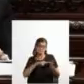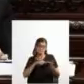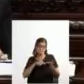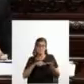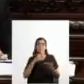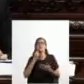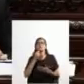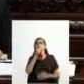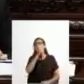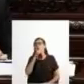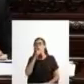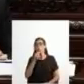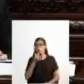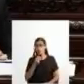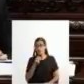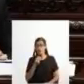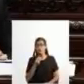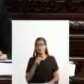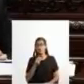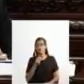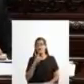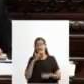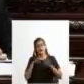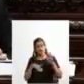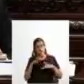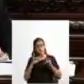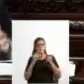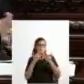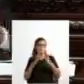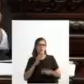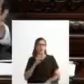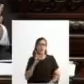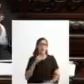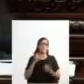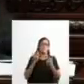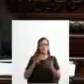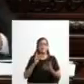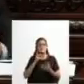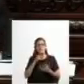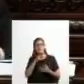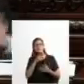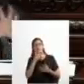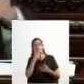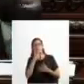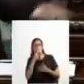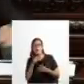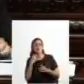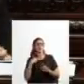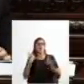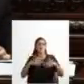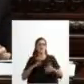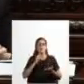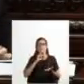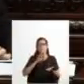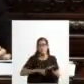¿Y cuál es la solución? Porque algunos empiezan diciendo no, lo que pasa es que quieren cargar esto a los más humildes, otros dicen no quieren pagar